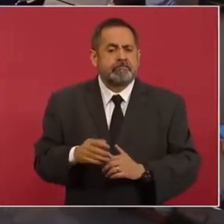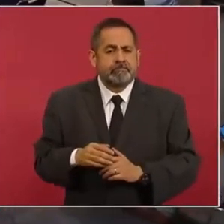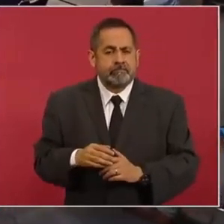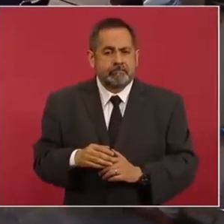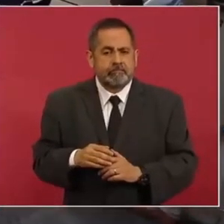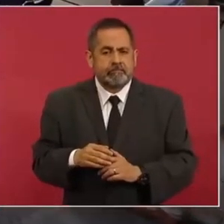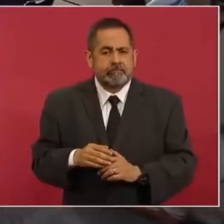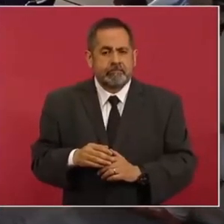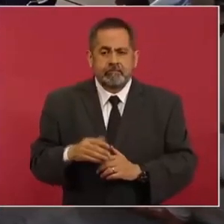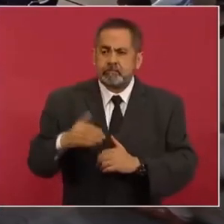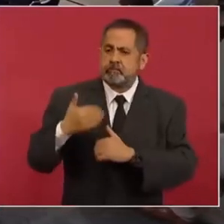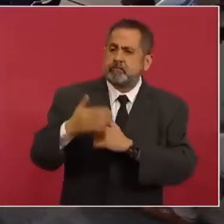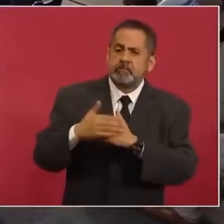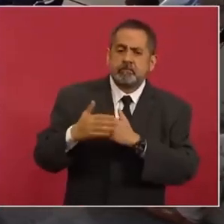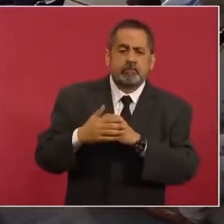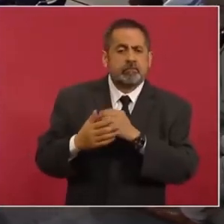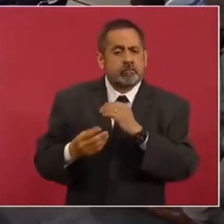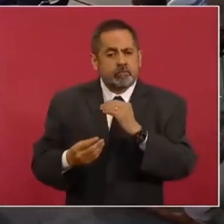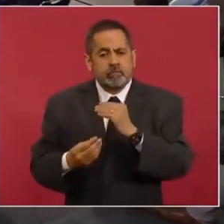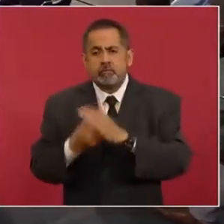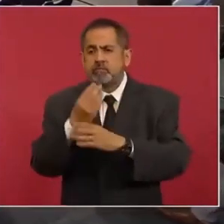crear ninguna planta